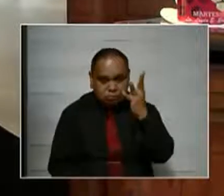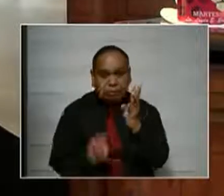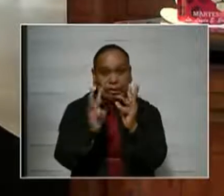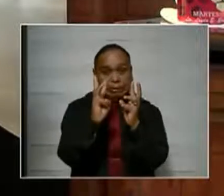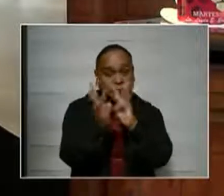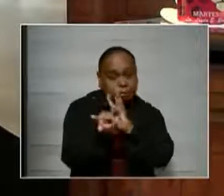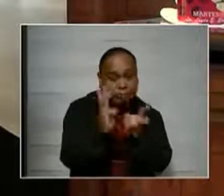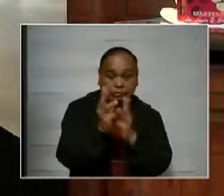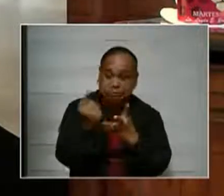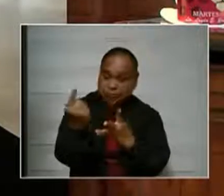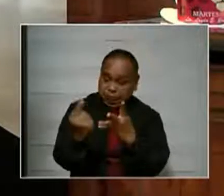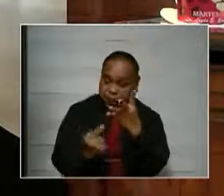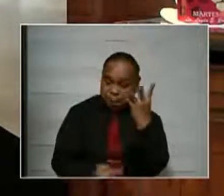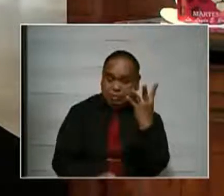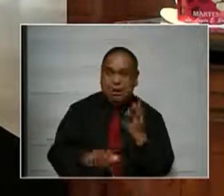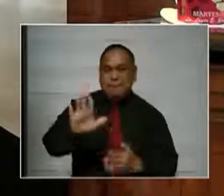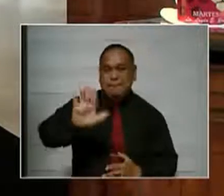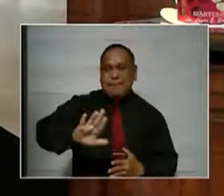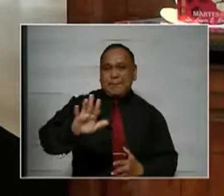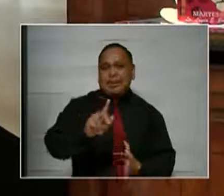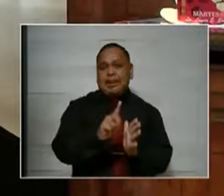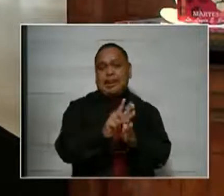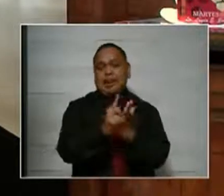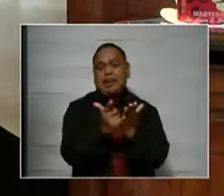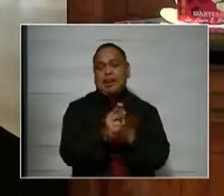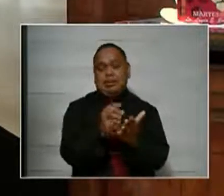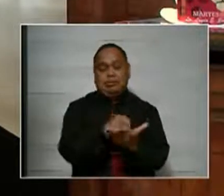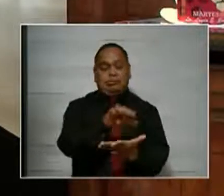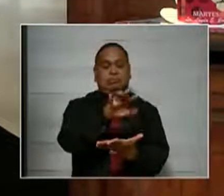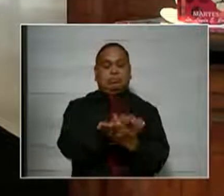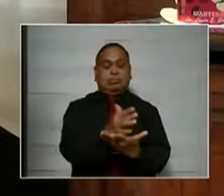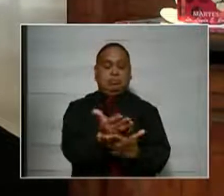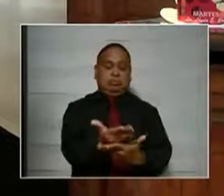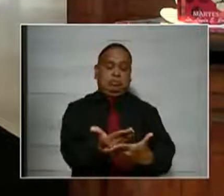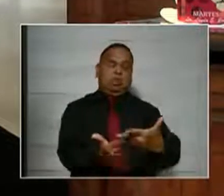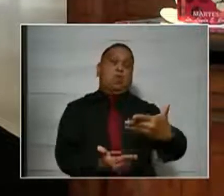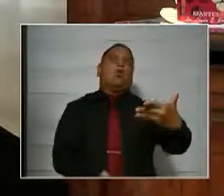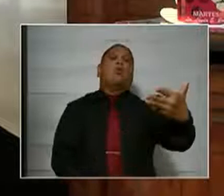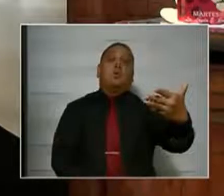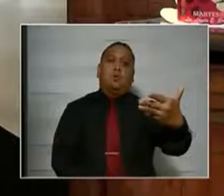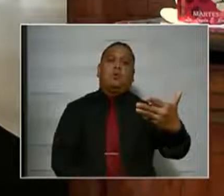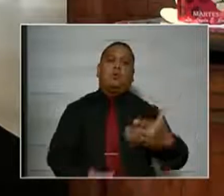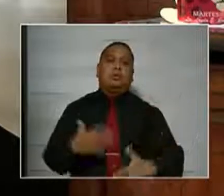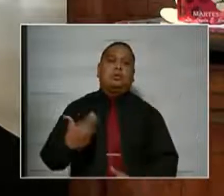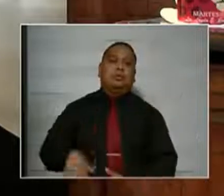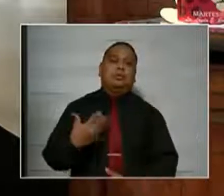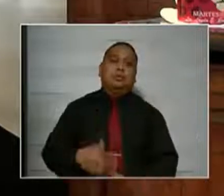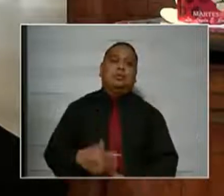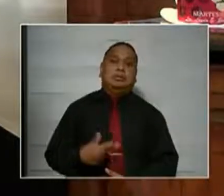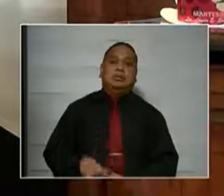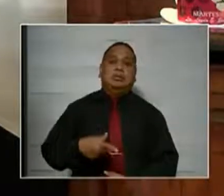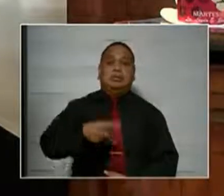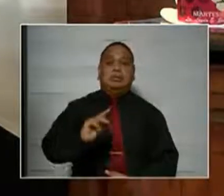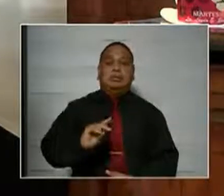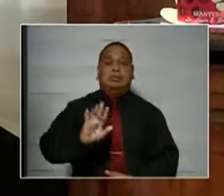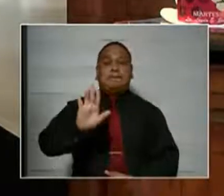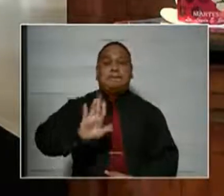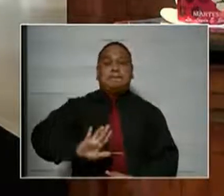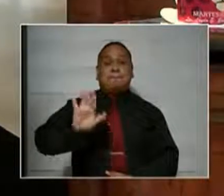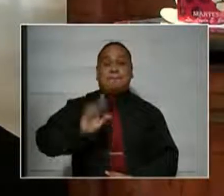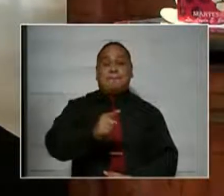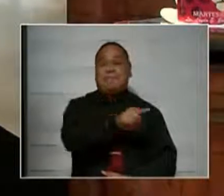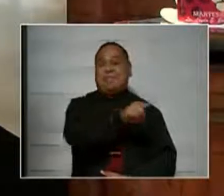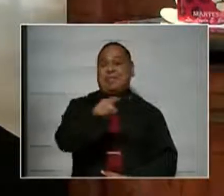hacer un libro eso no se debe de perder Es verdaderamente un encantador de serpientes no que tiene esa aureola